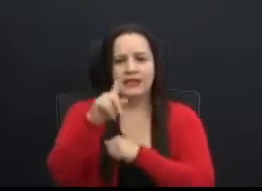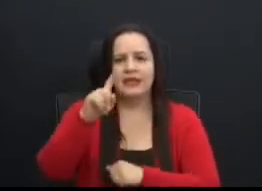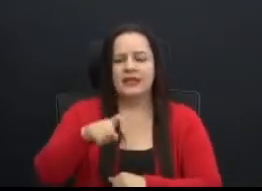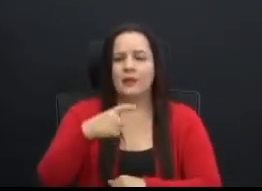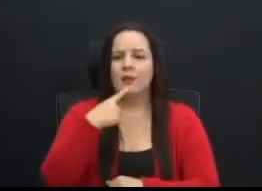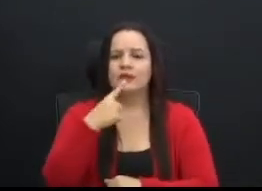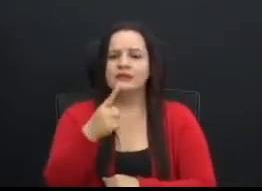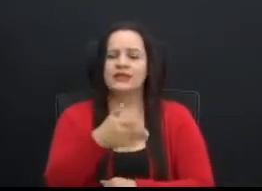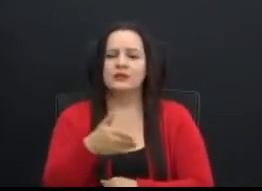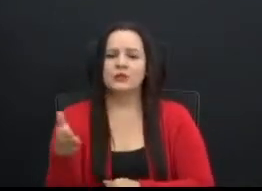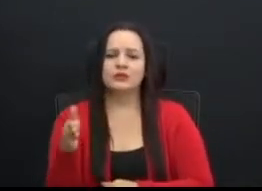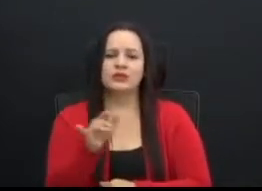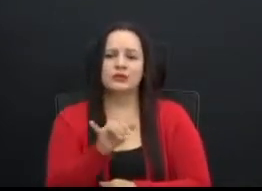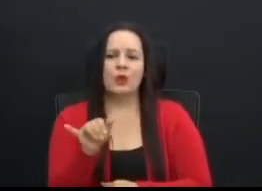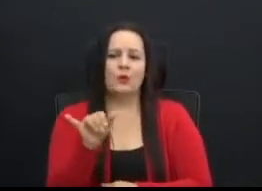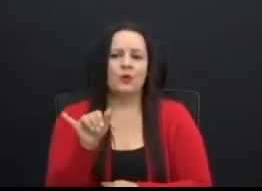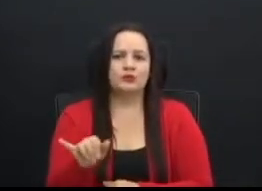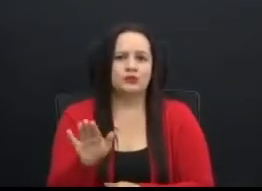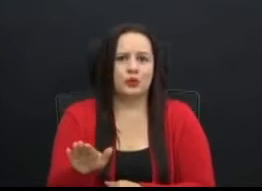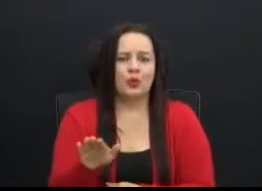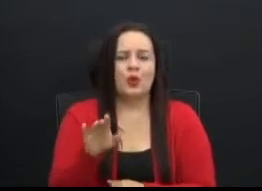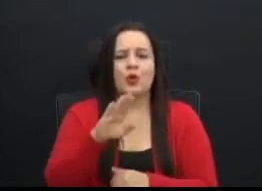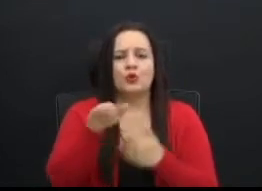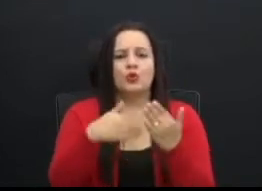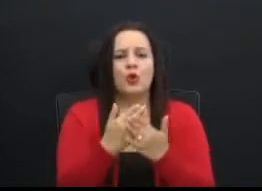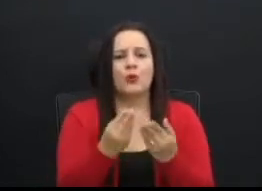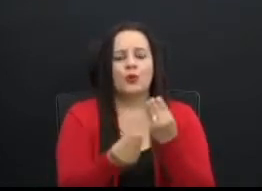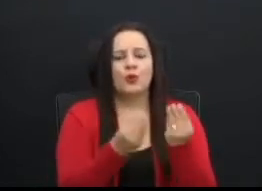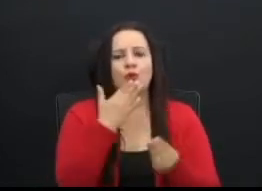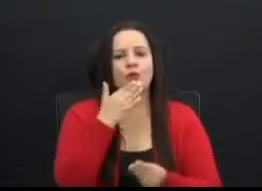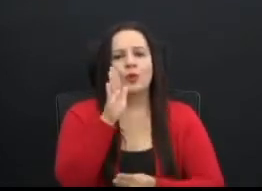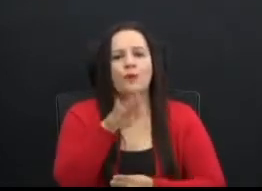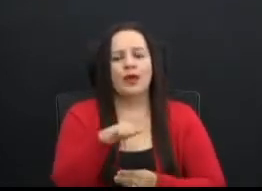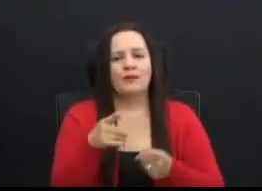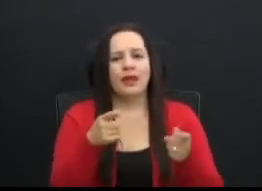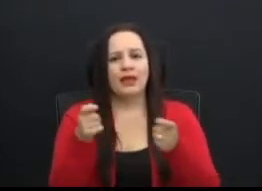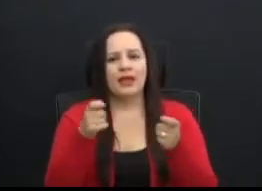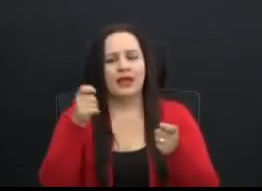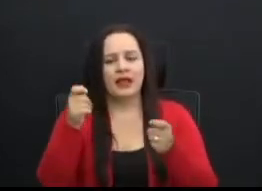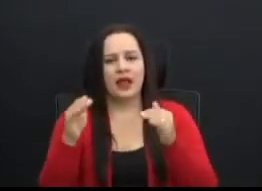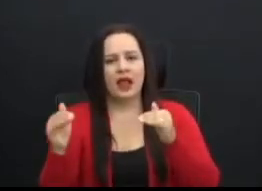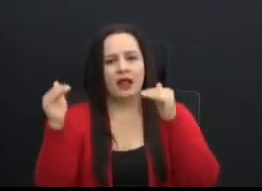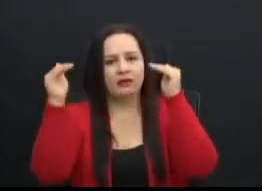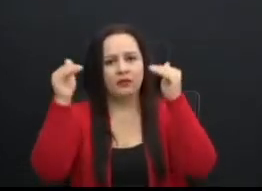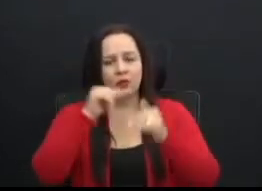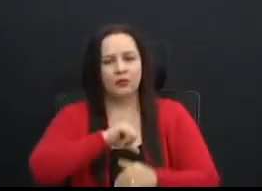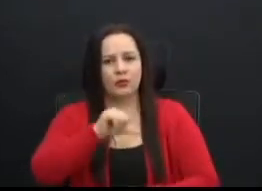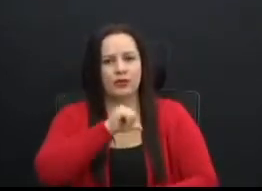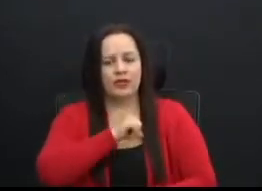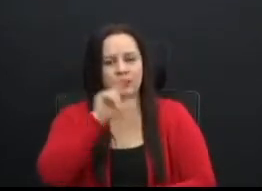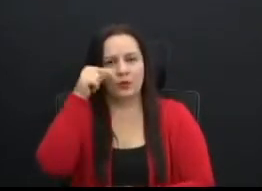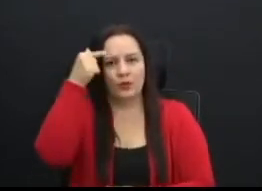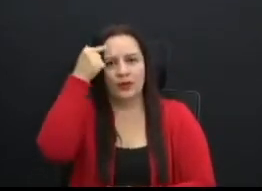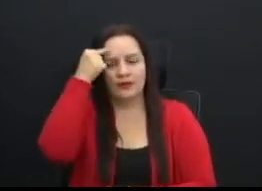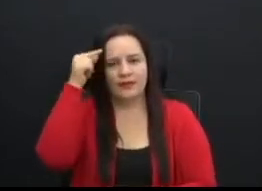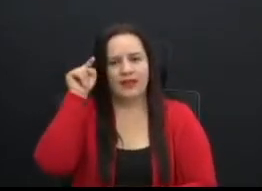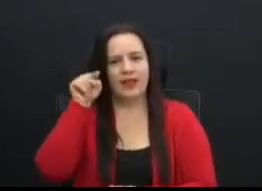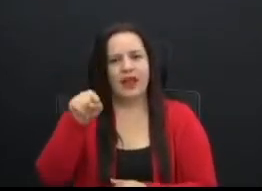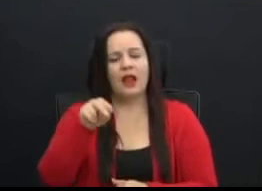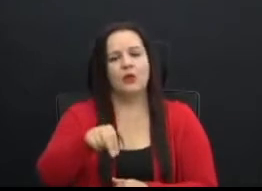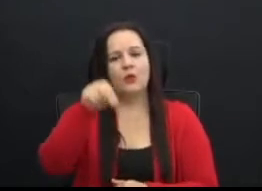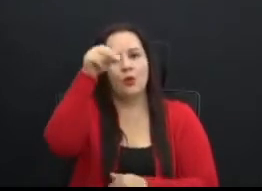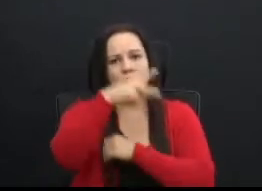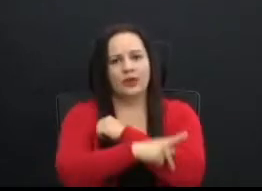son, todo producto del mal manejo de las altas autoridades gubernamentales en la zona norte. Y